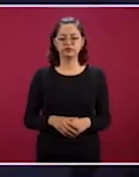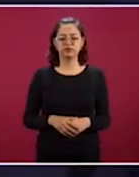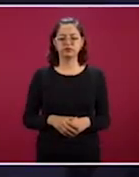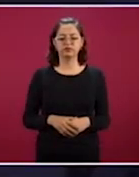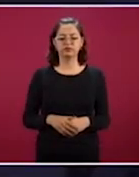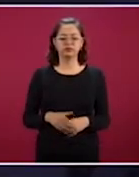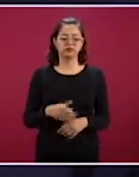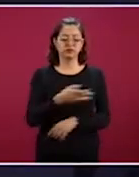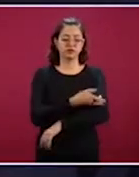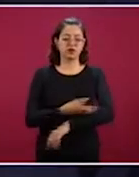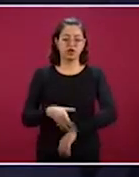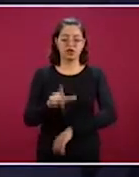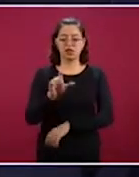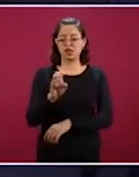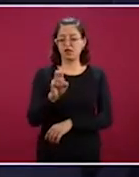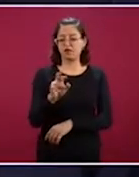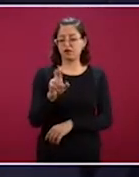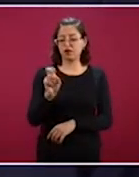Levarón.